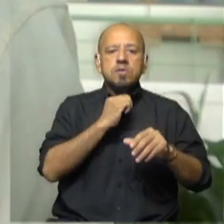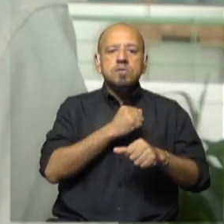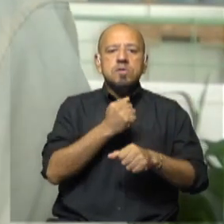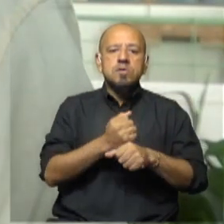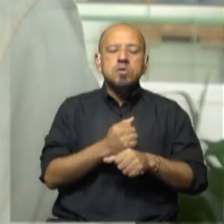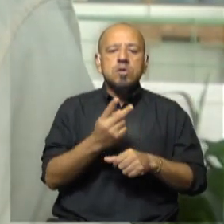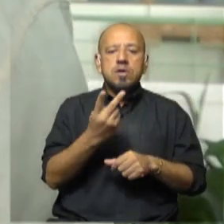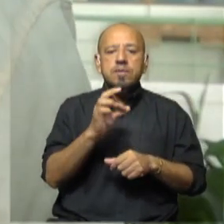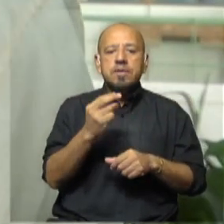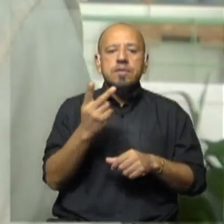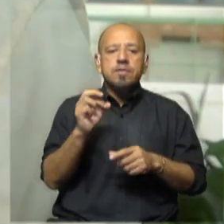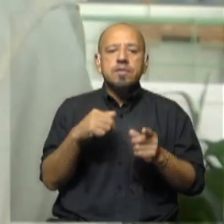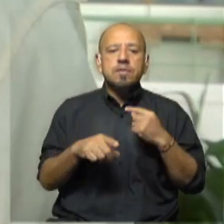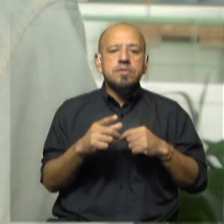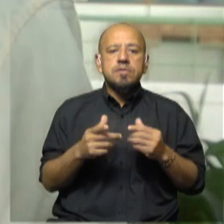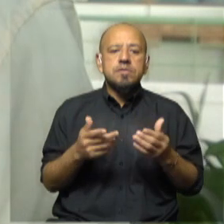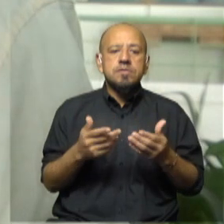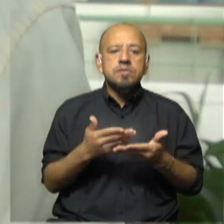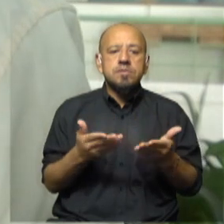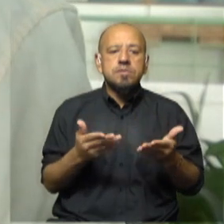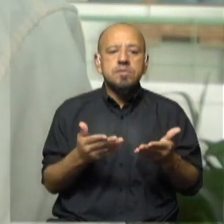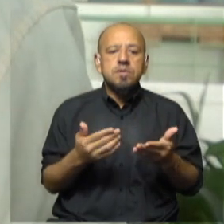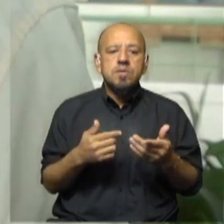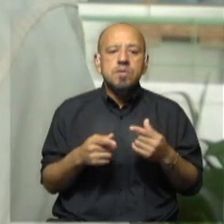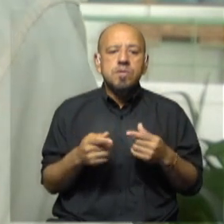la fecha hemos estado prácticamente de manera